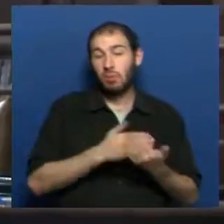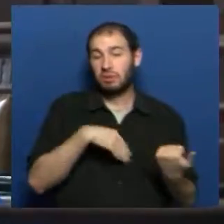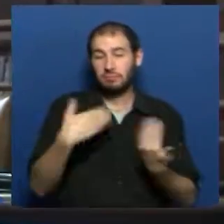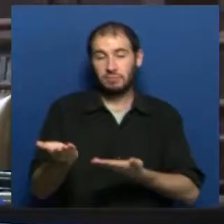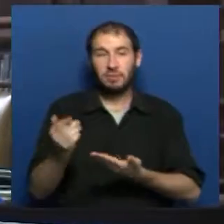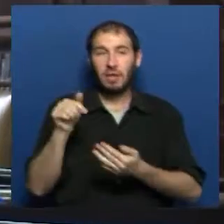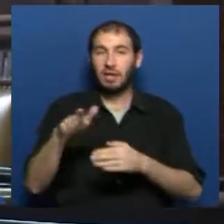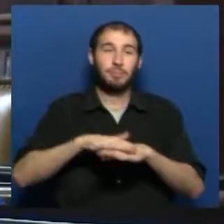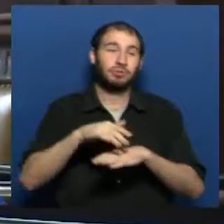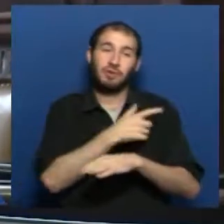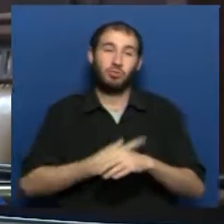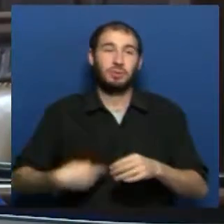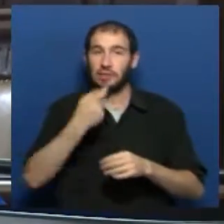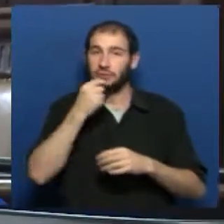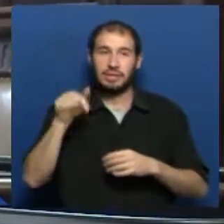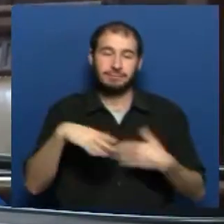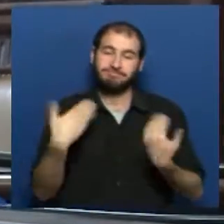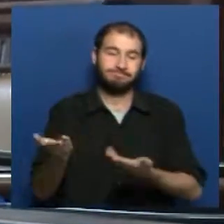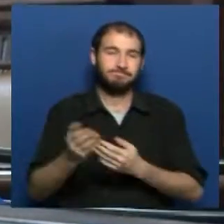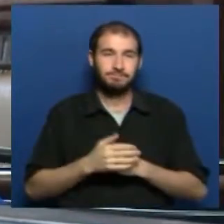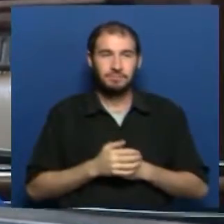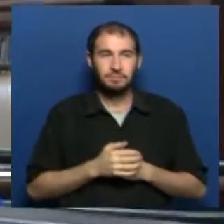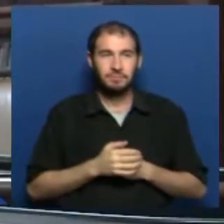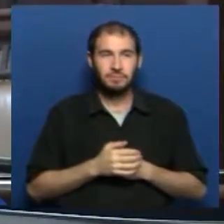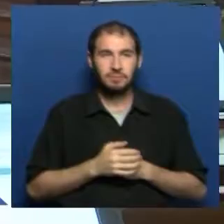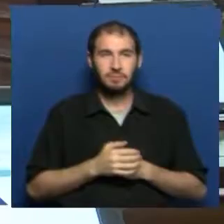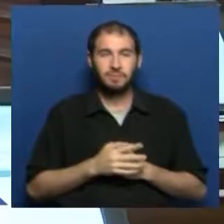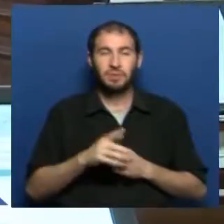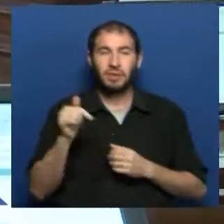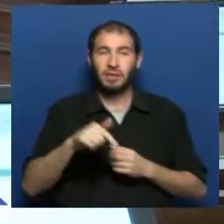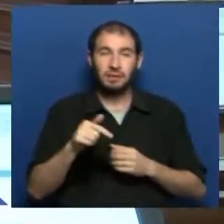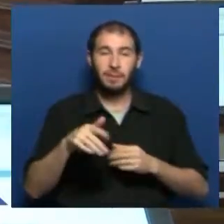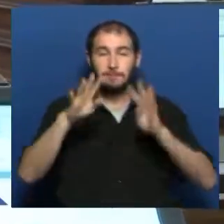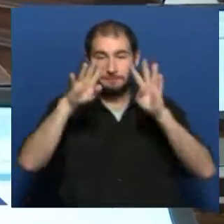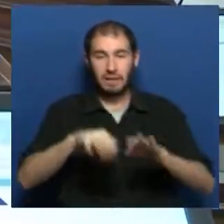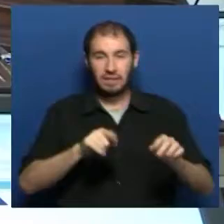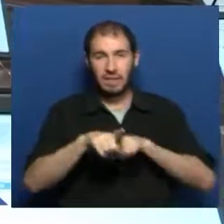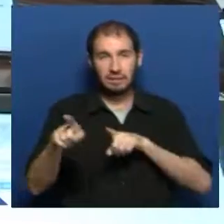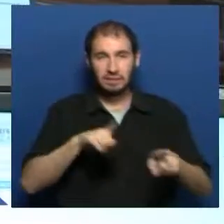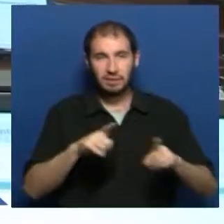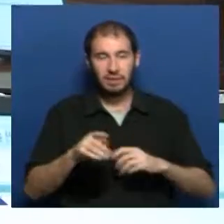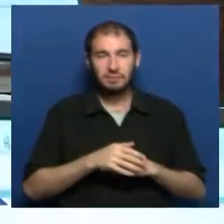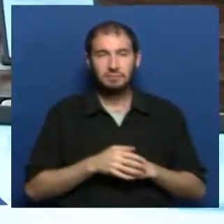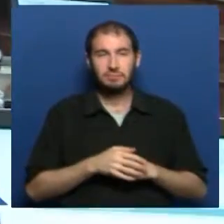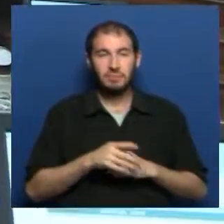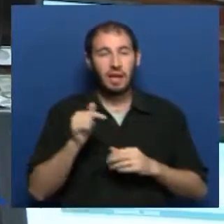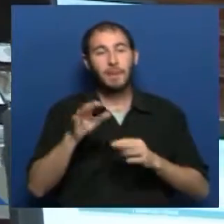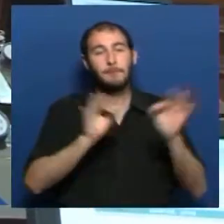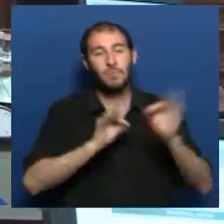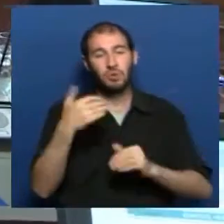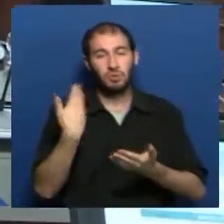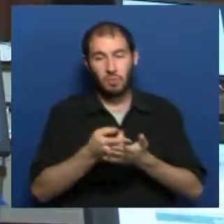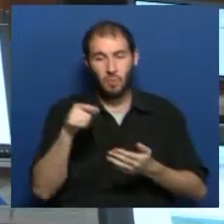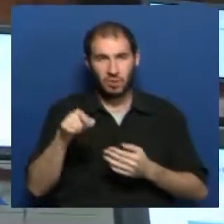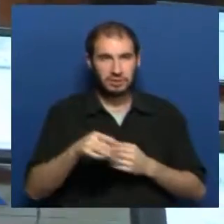ya quedó en manos del gobierno de la provincia, posiblemente haya levantado en su página el proyecto, la